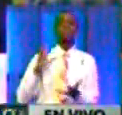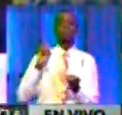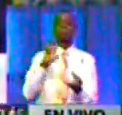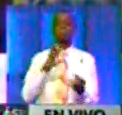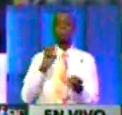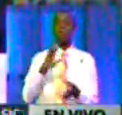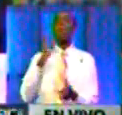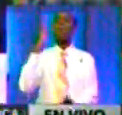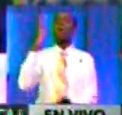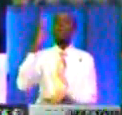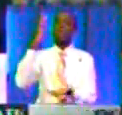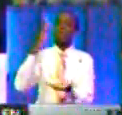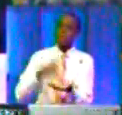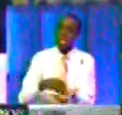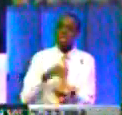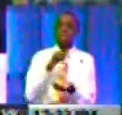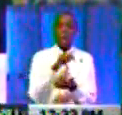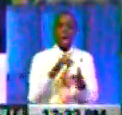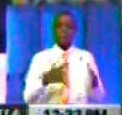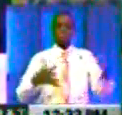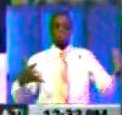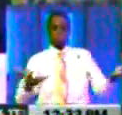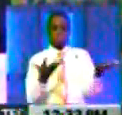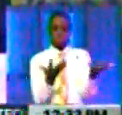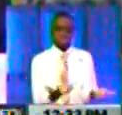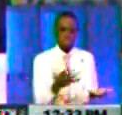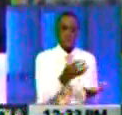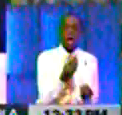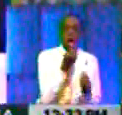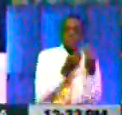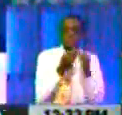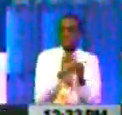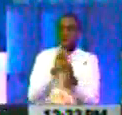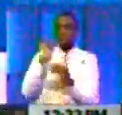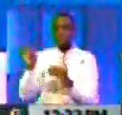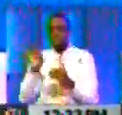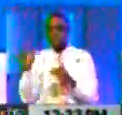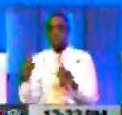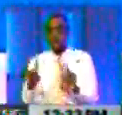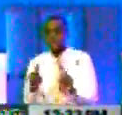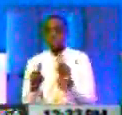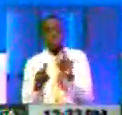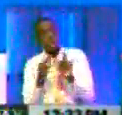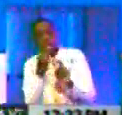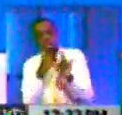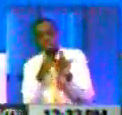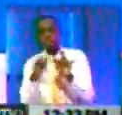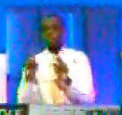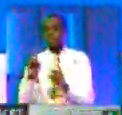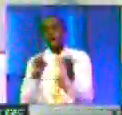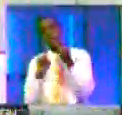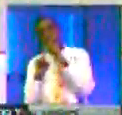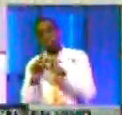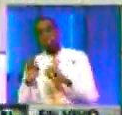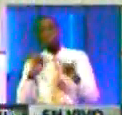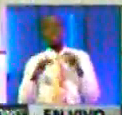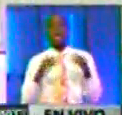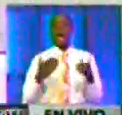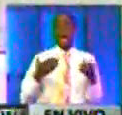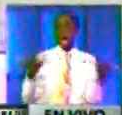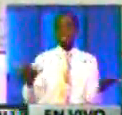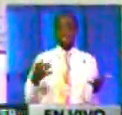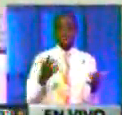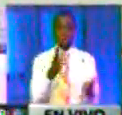de alimento balanceado para camarón, de las 4.000 que ya posee, es decir, a partir del día de hoy son 8.000